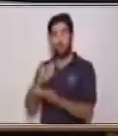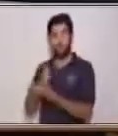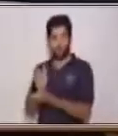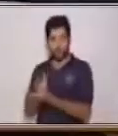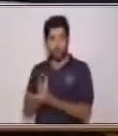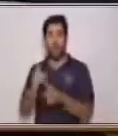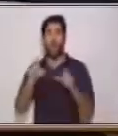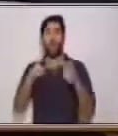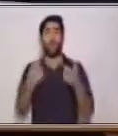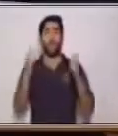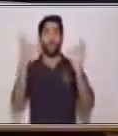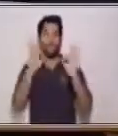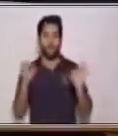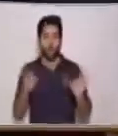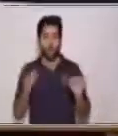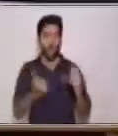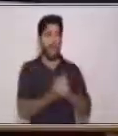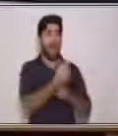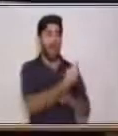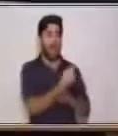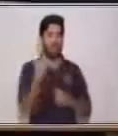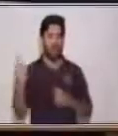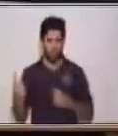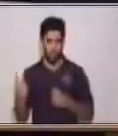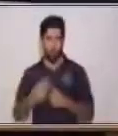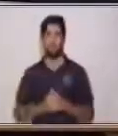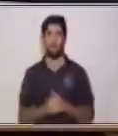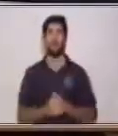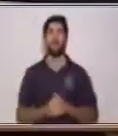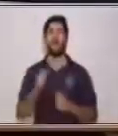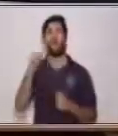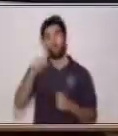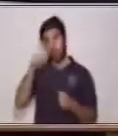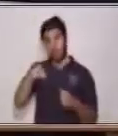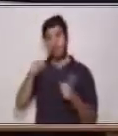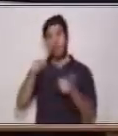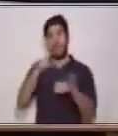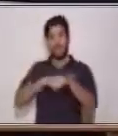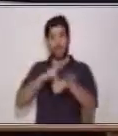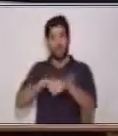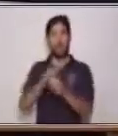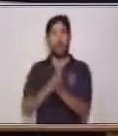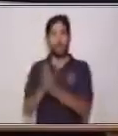redacción correcta para ello. Así que aprovecha este tiempo para elaborar tu recetario y